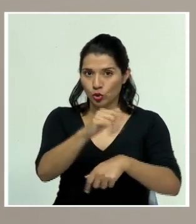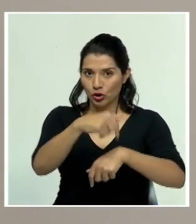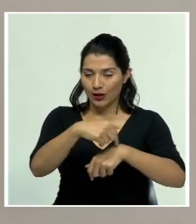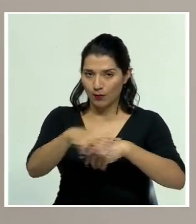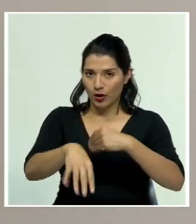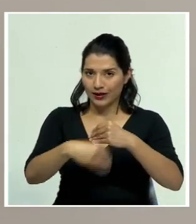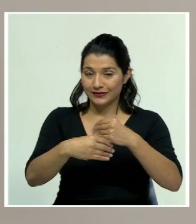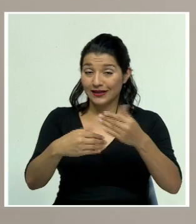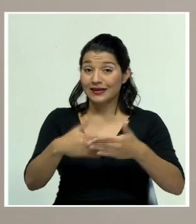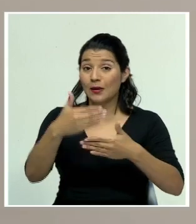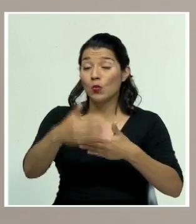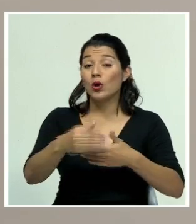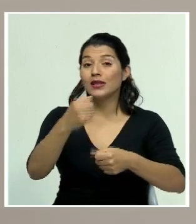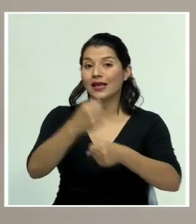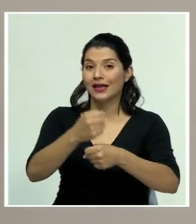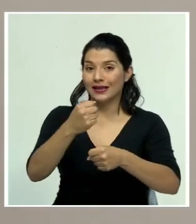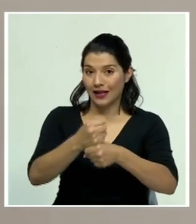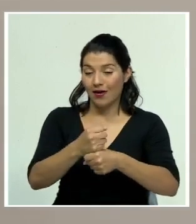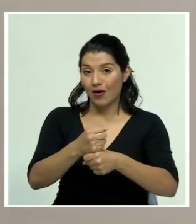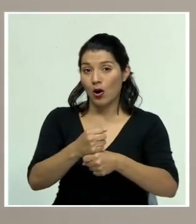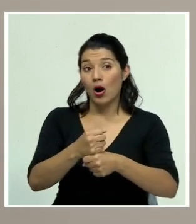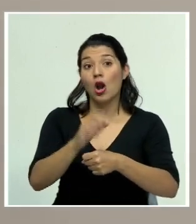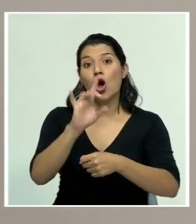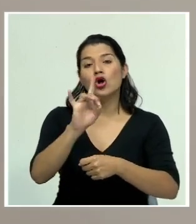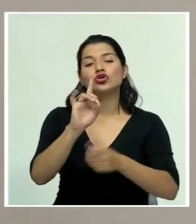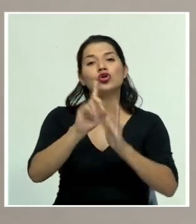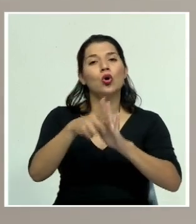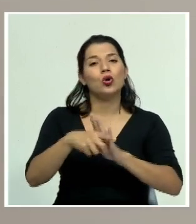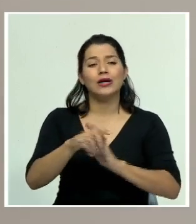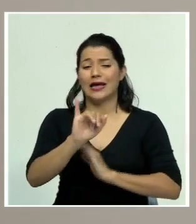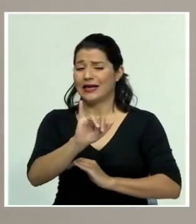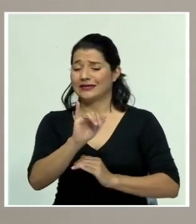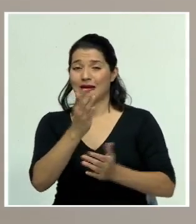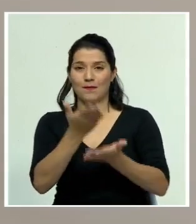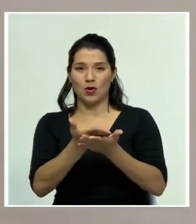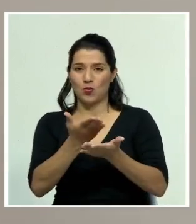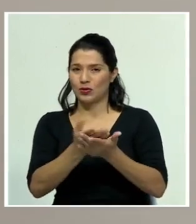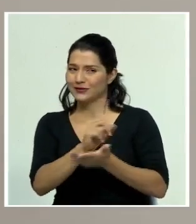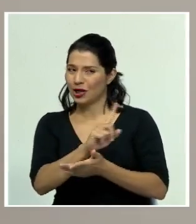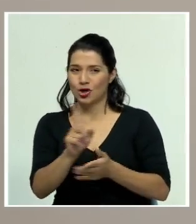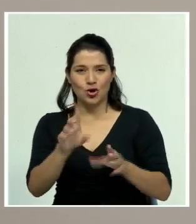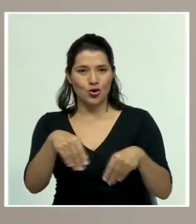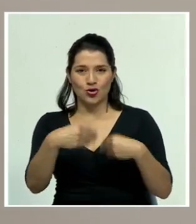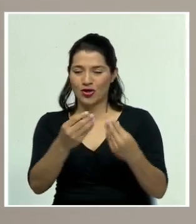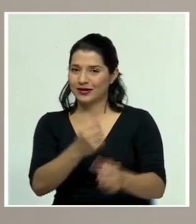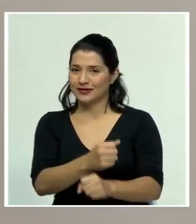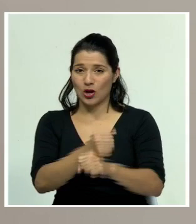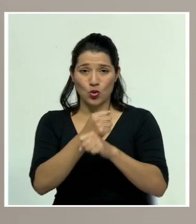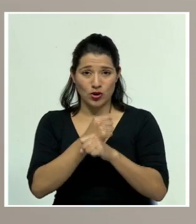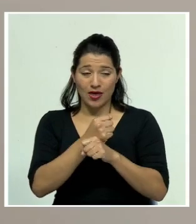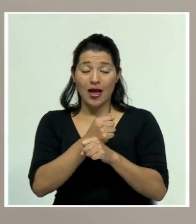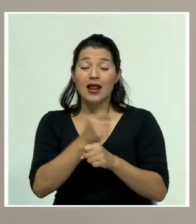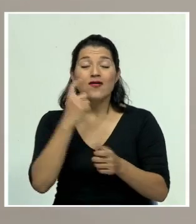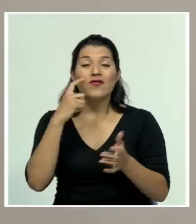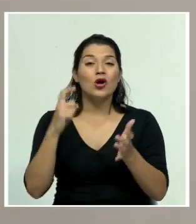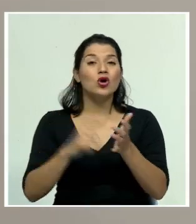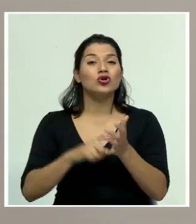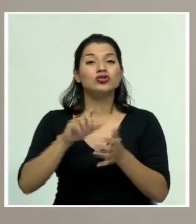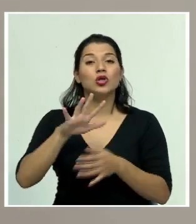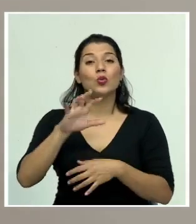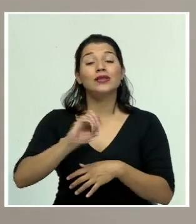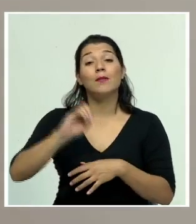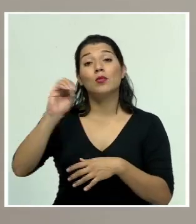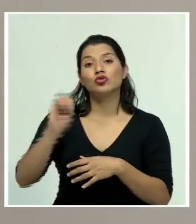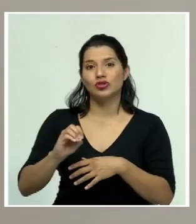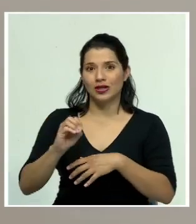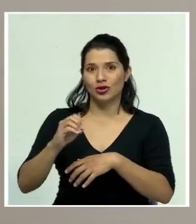después de trabajar la 8ª hora. El texto no asegura que a las personas trabajadoras se les vaya a reconocer ese 50% extra